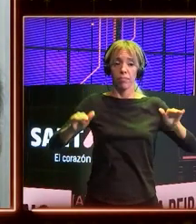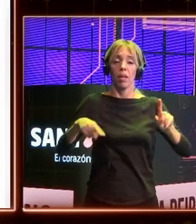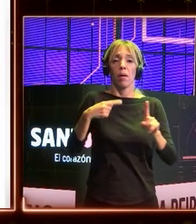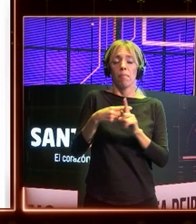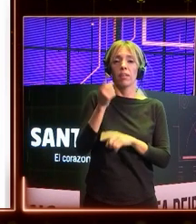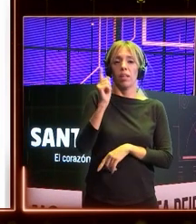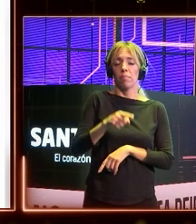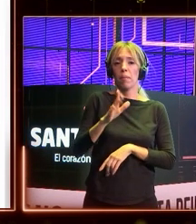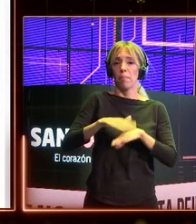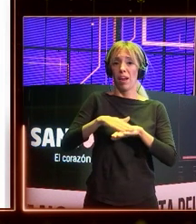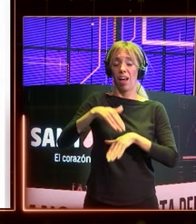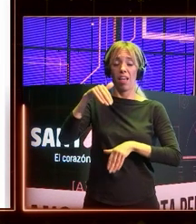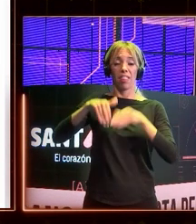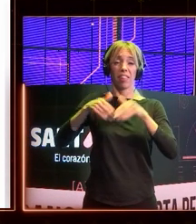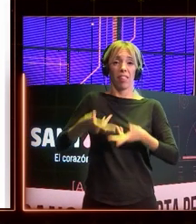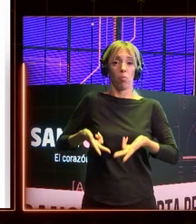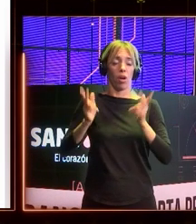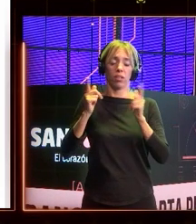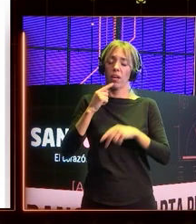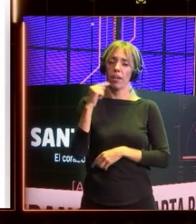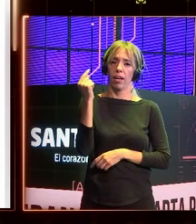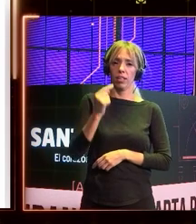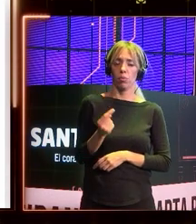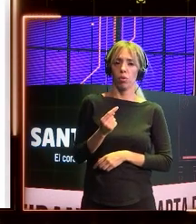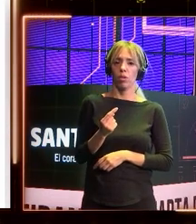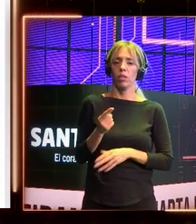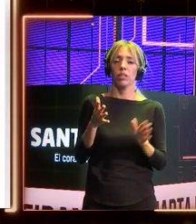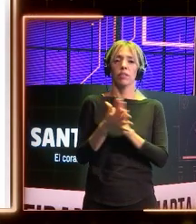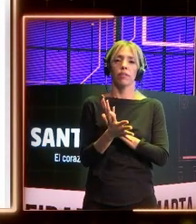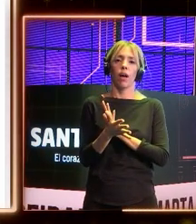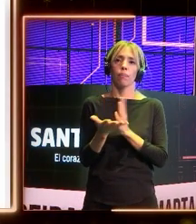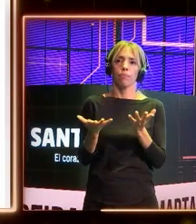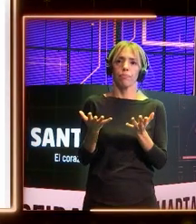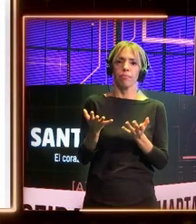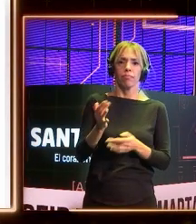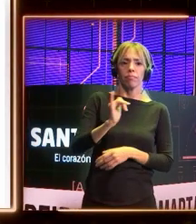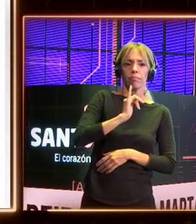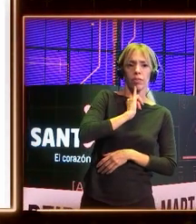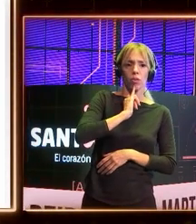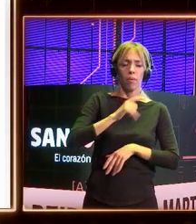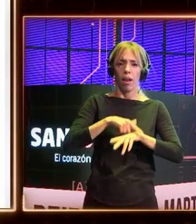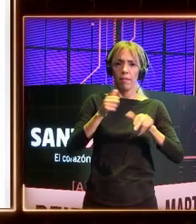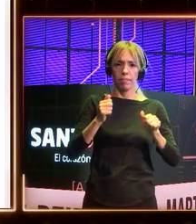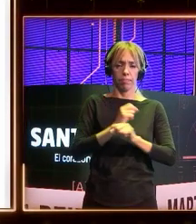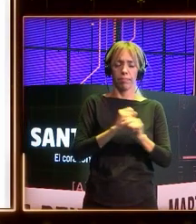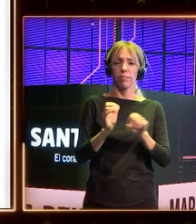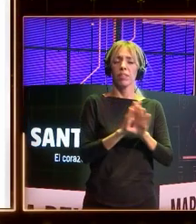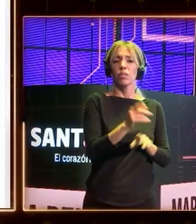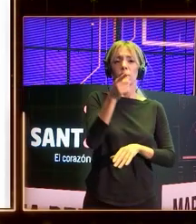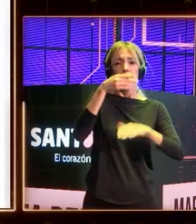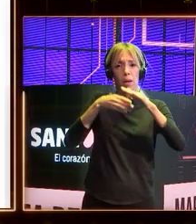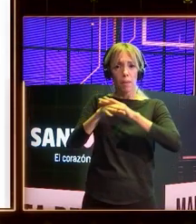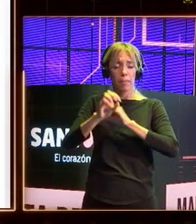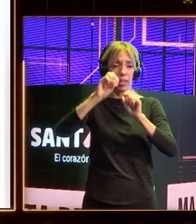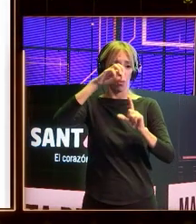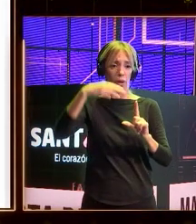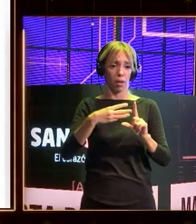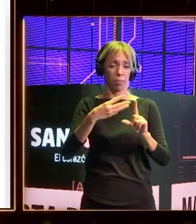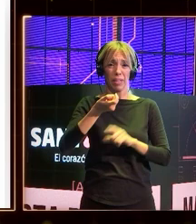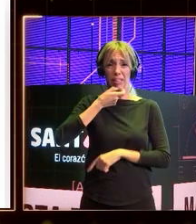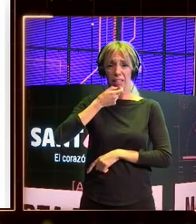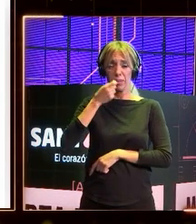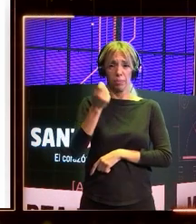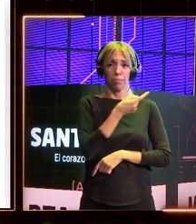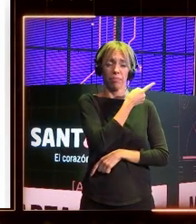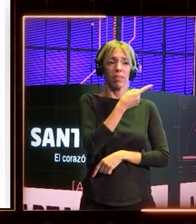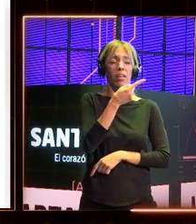son malas para la democracia. No sé hablar en 2 idiomas a la vez. Si vais a la página del Wall Street Journal, donde hicieron la investigación de lo que